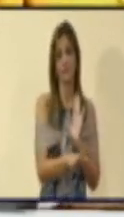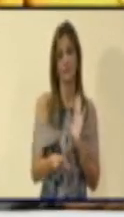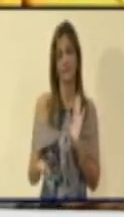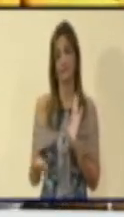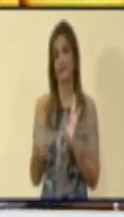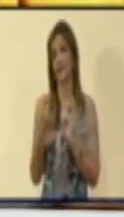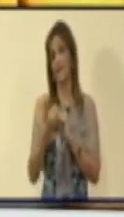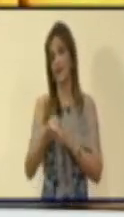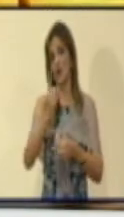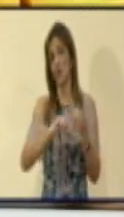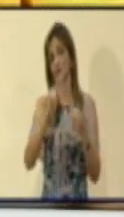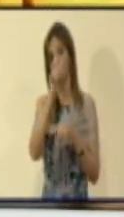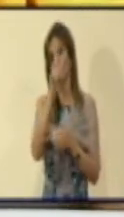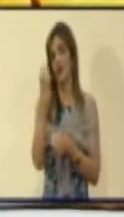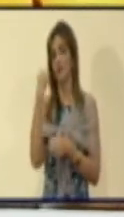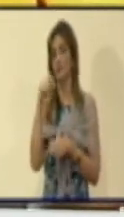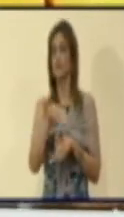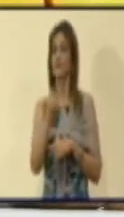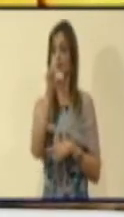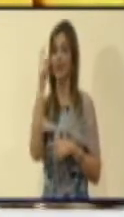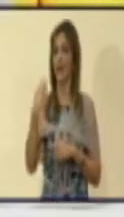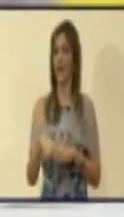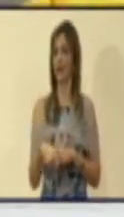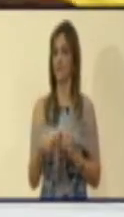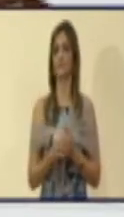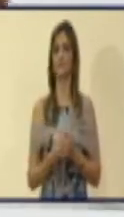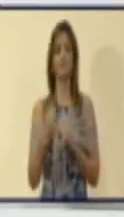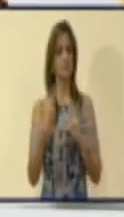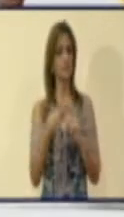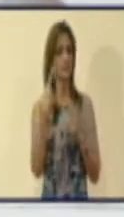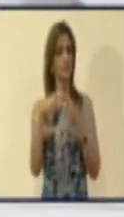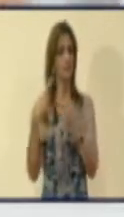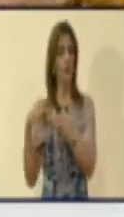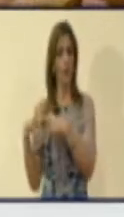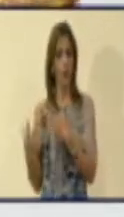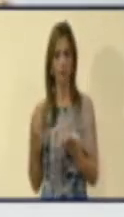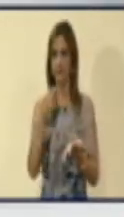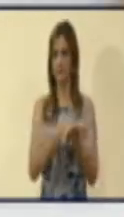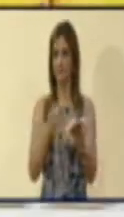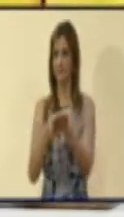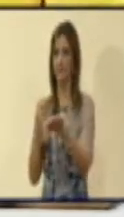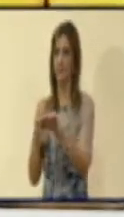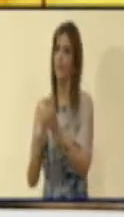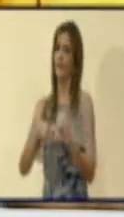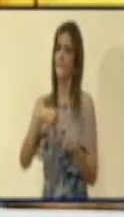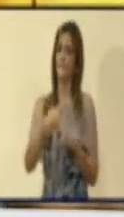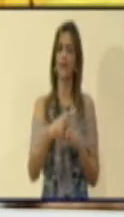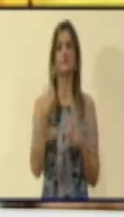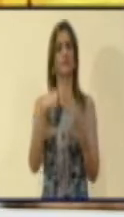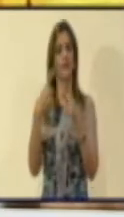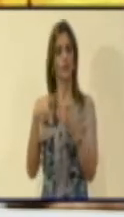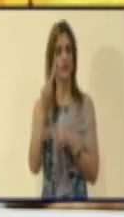esté establecido para ellos. Y también se prevén otros montos y contravenciones en función de otras violaciones que se